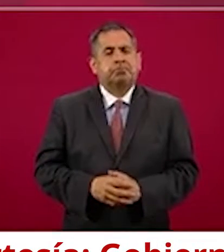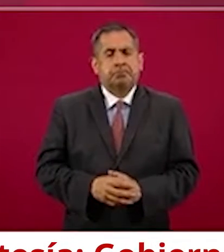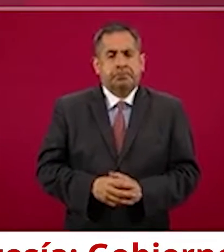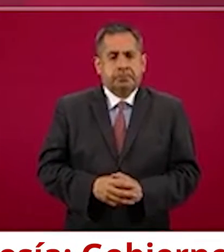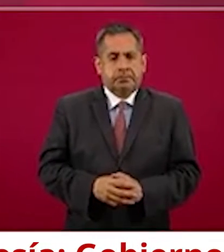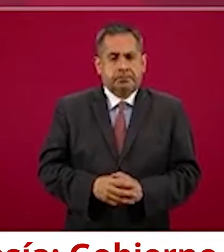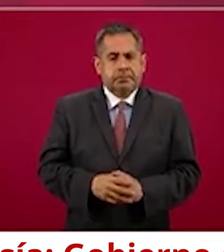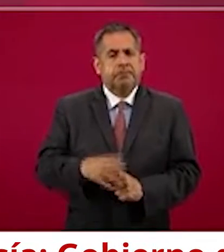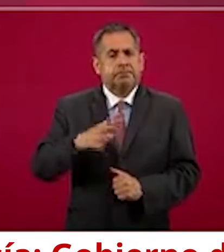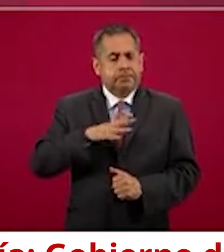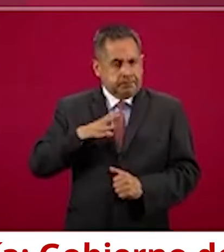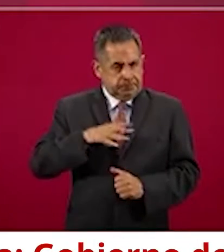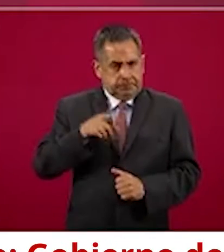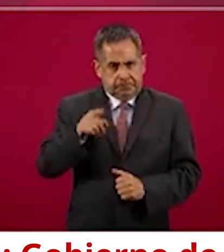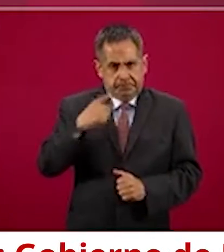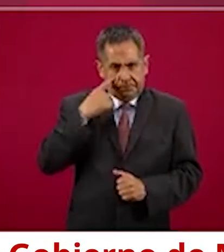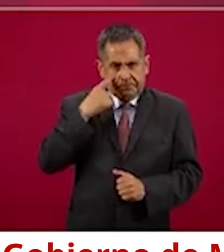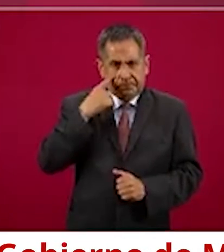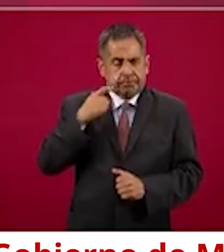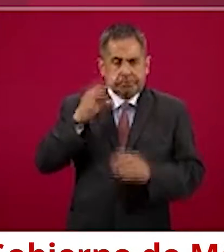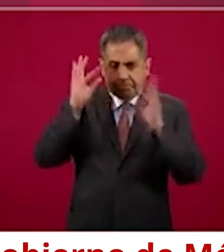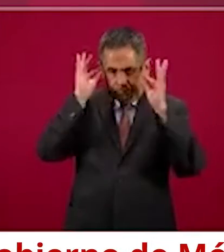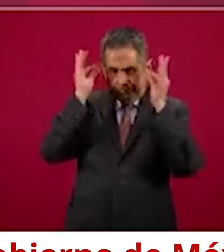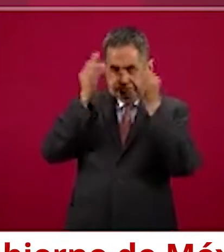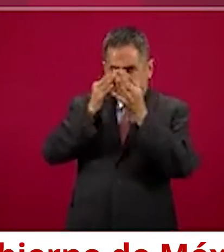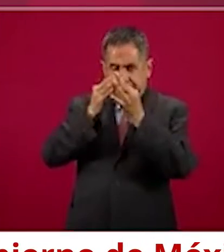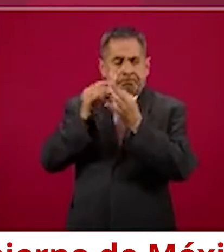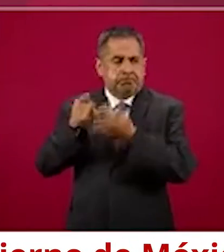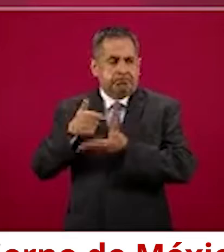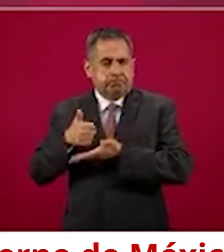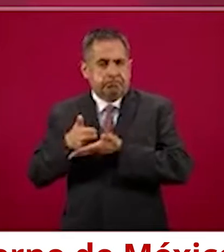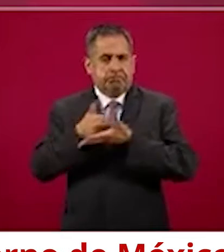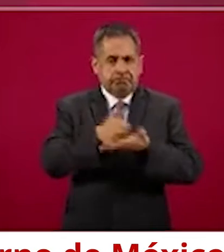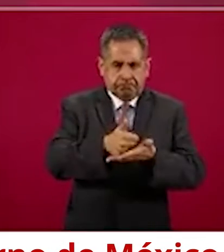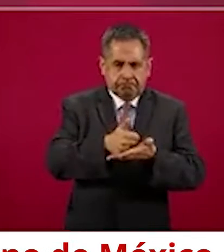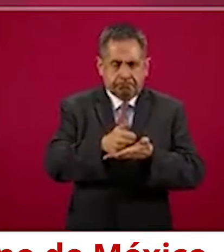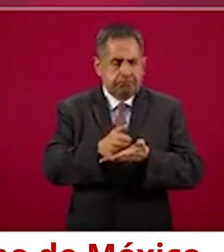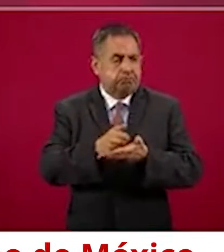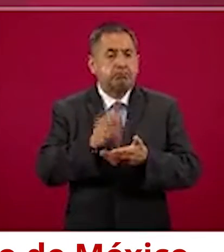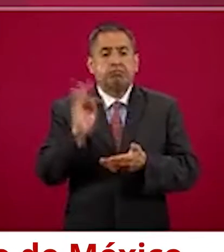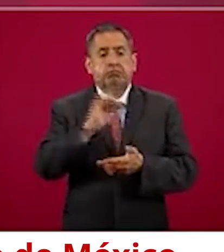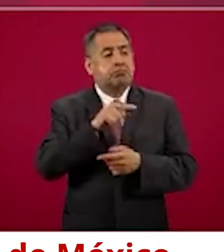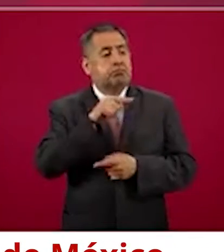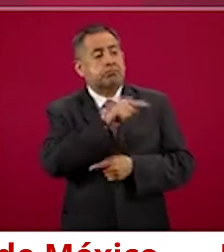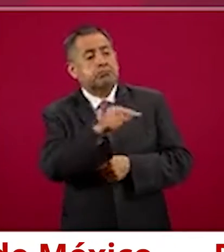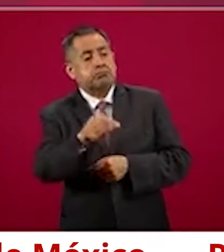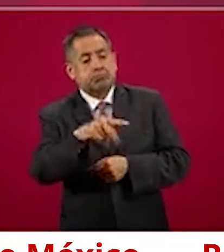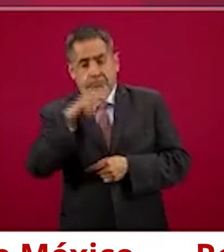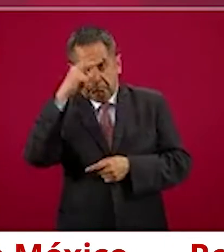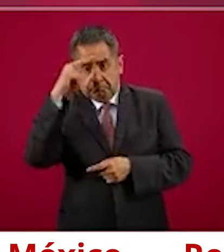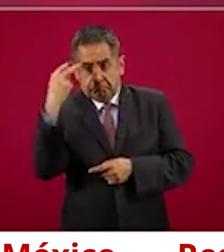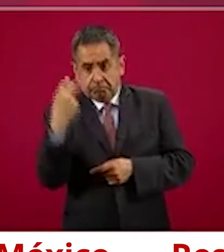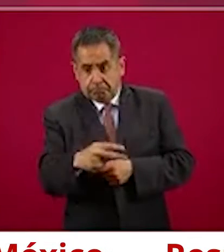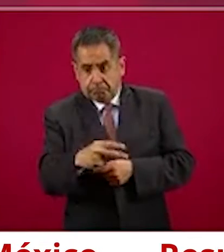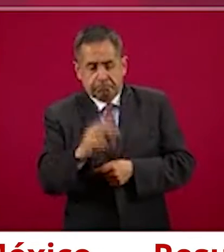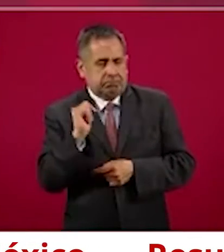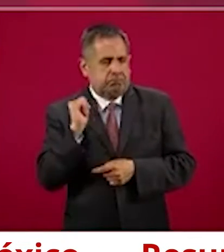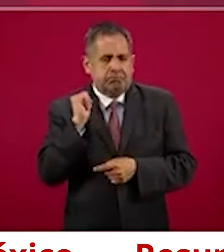la asistencia consular cuando se trata de mexicanos que